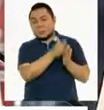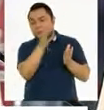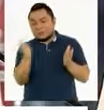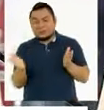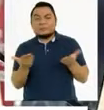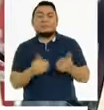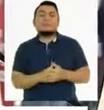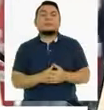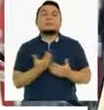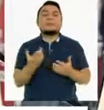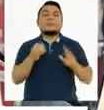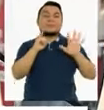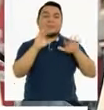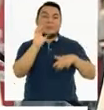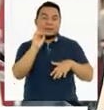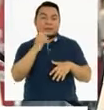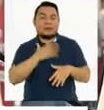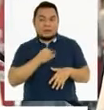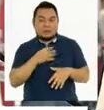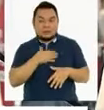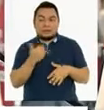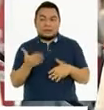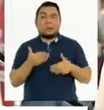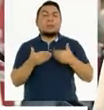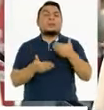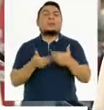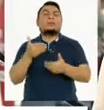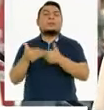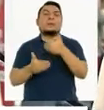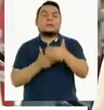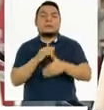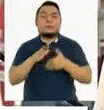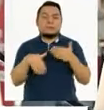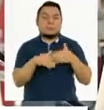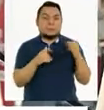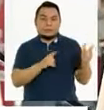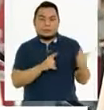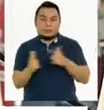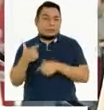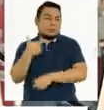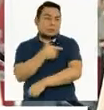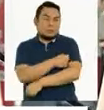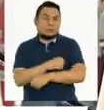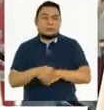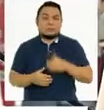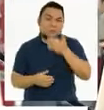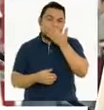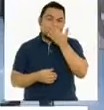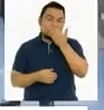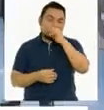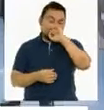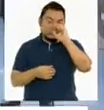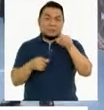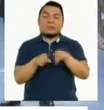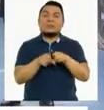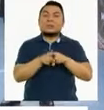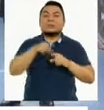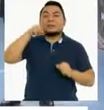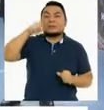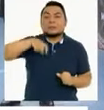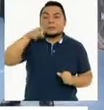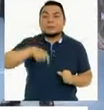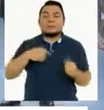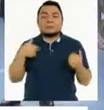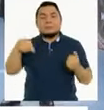pasaremos a los de 60 a medida que tengamos la disponibilidad de las vacunas. También es